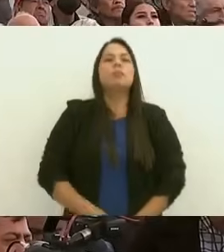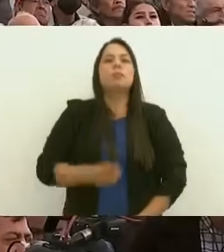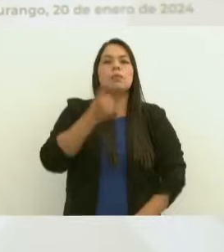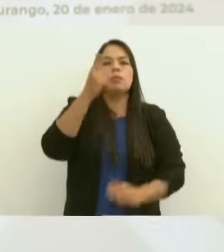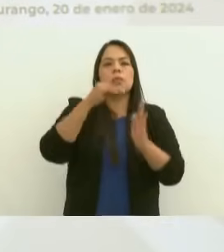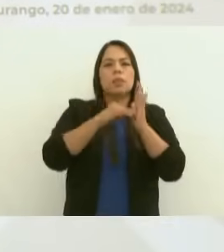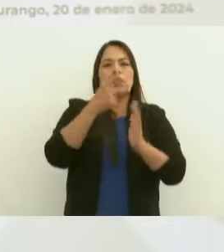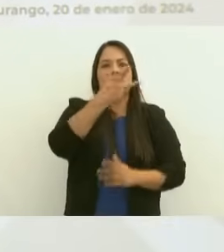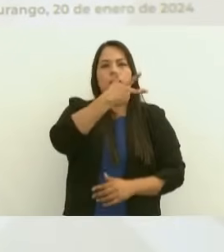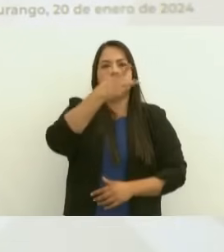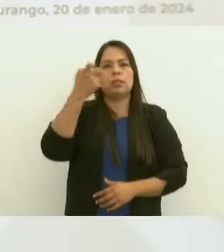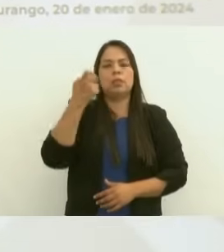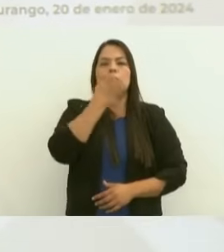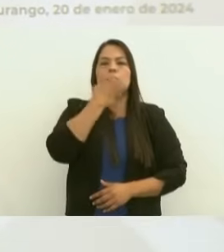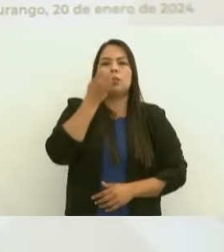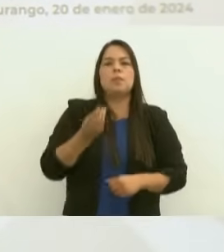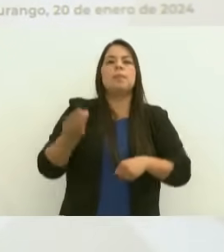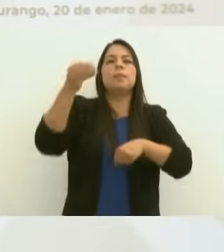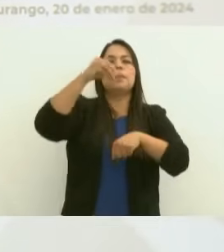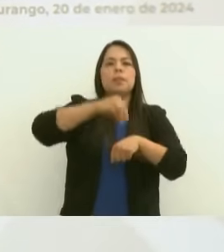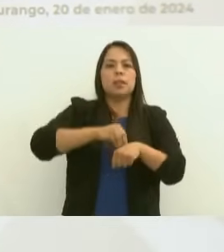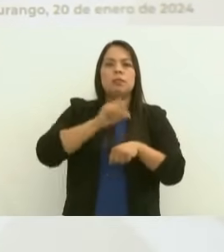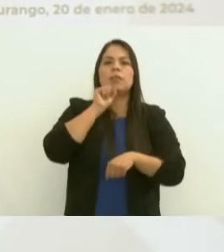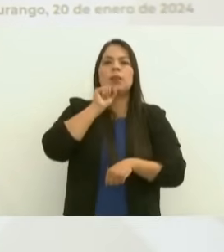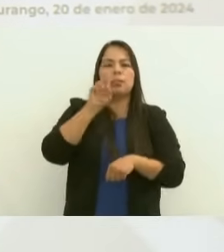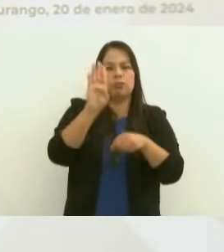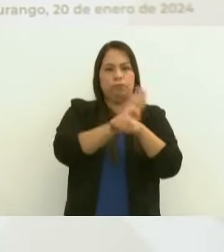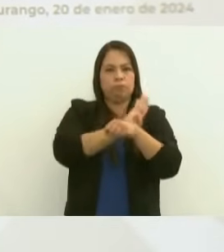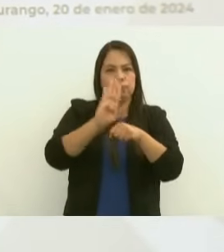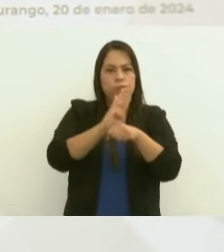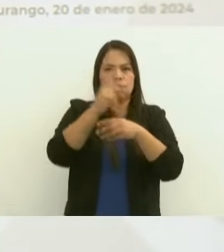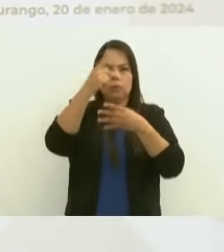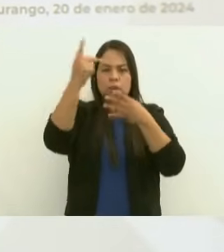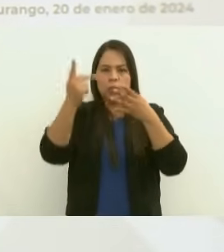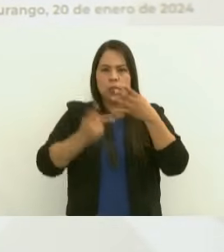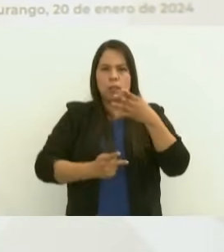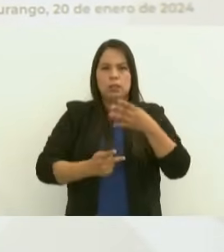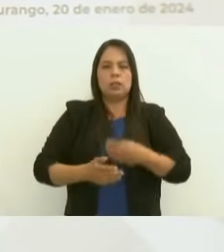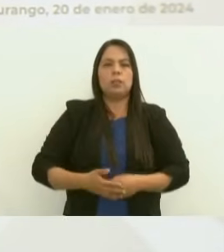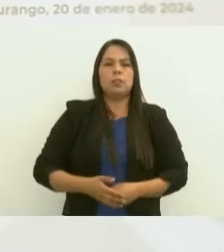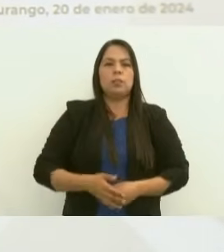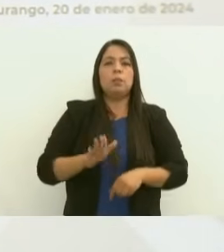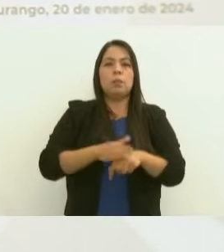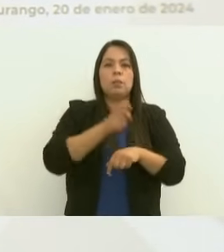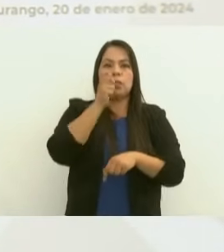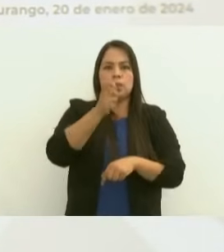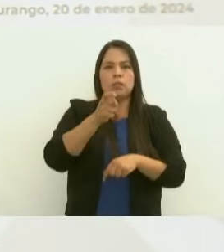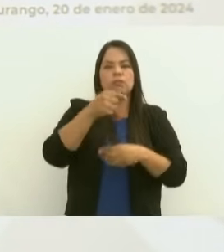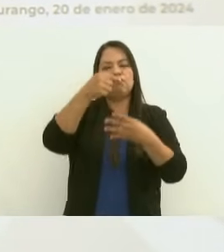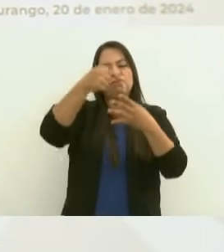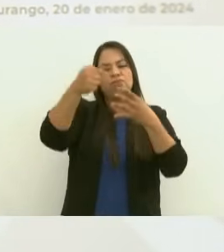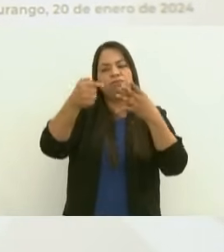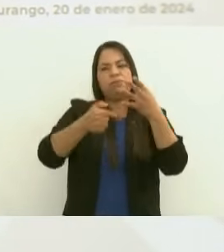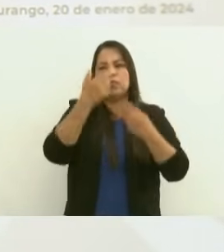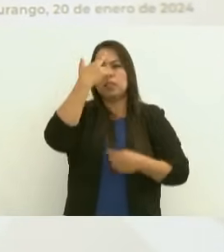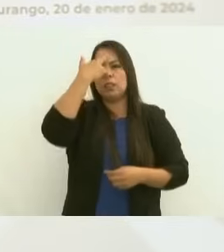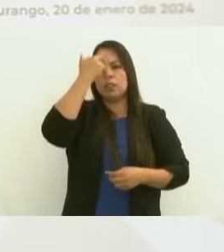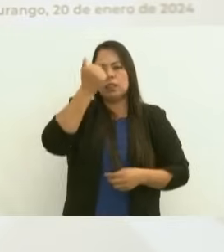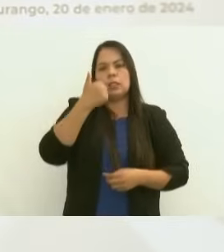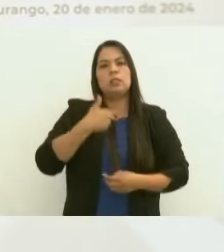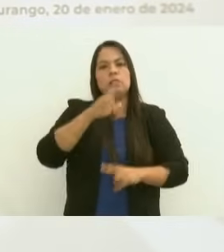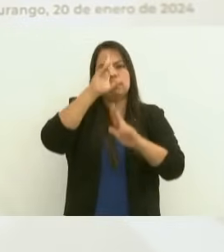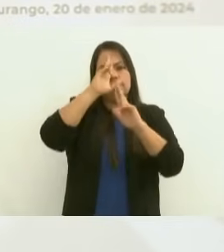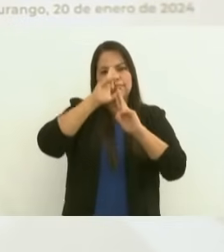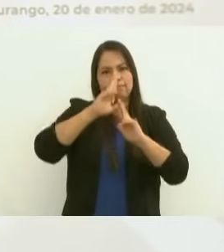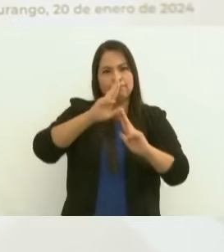...1.800 escuelas adicionales que se beneficiarán con el programa. Por esta y muchas otras razones, es un honor